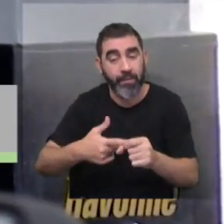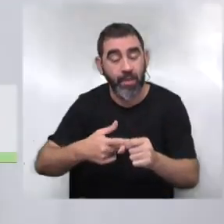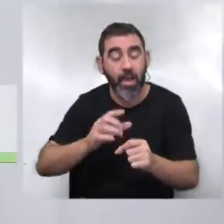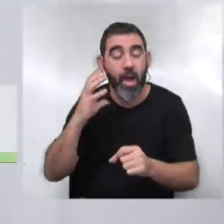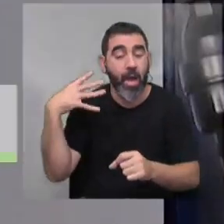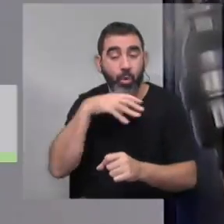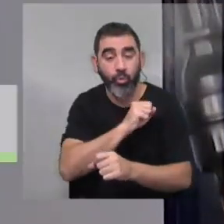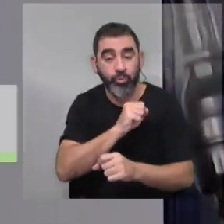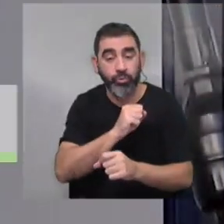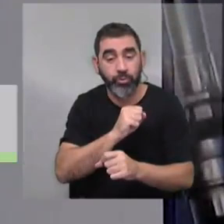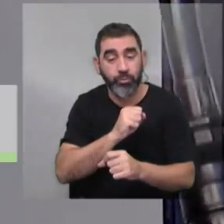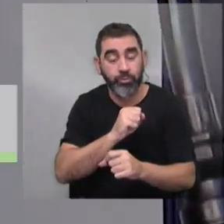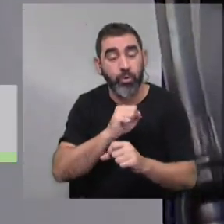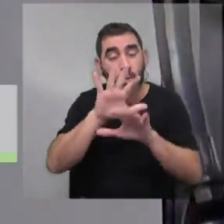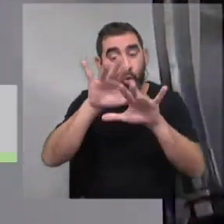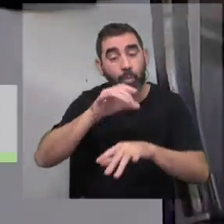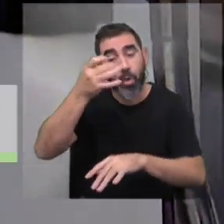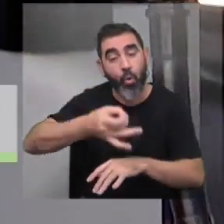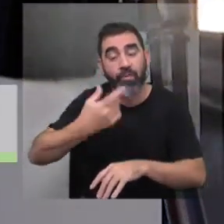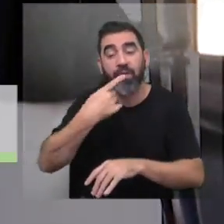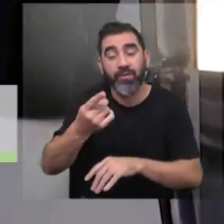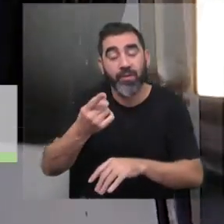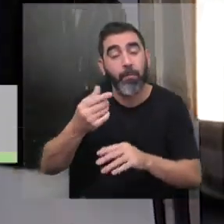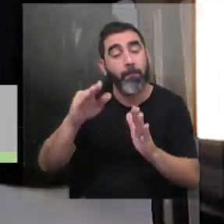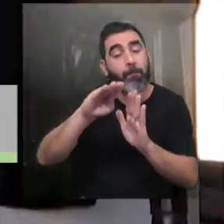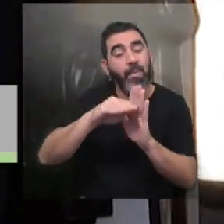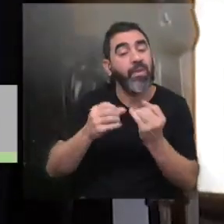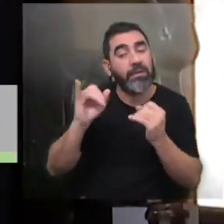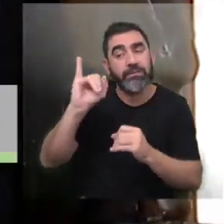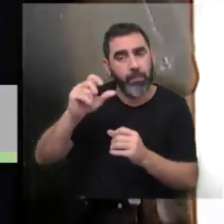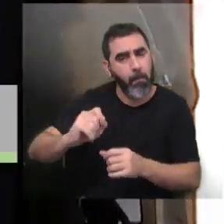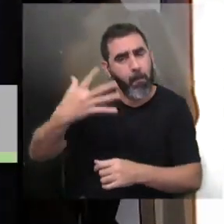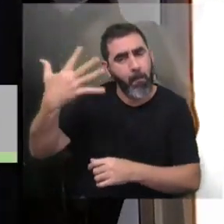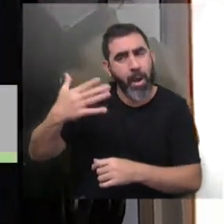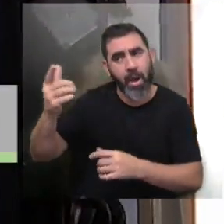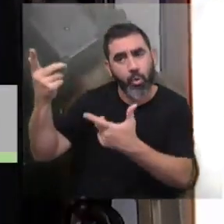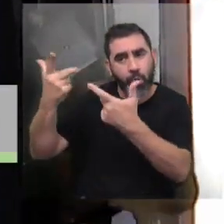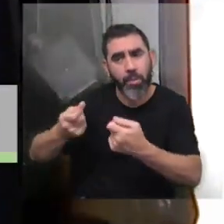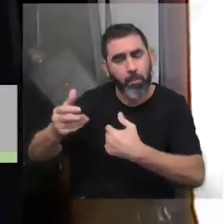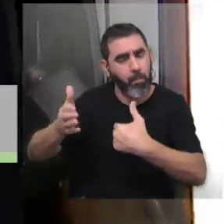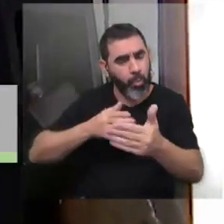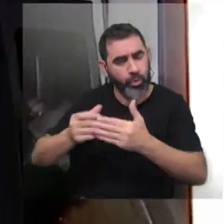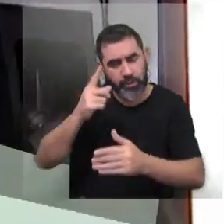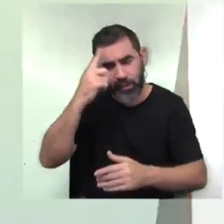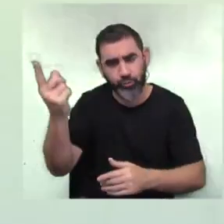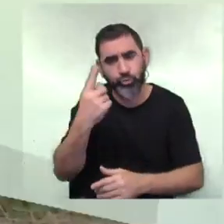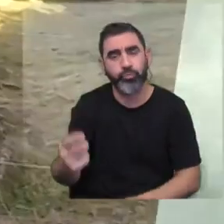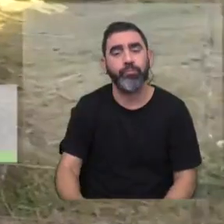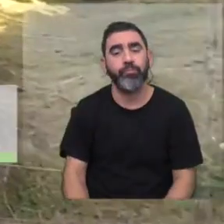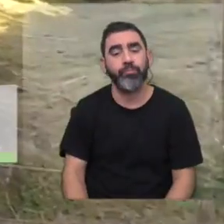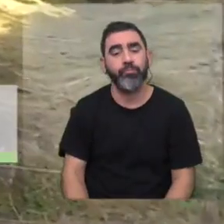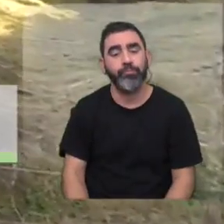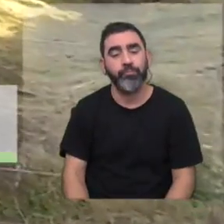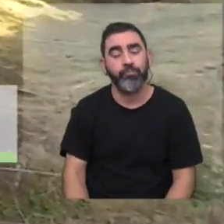mes de agosto en el comunicado oficial se sostiene que la medida se da pese al aumento del precio de paridad de importaciones